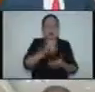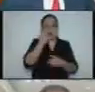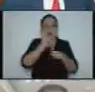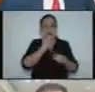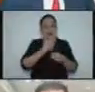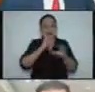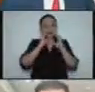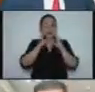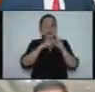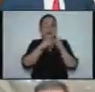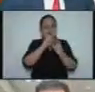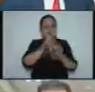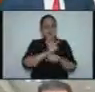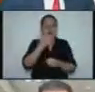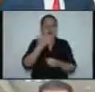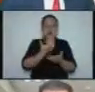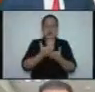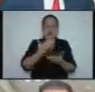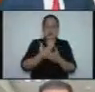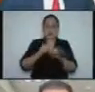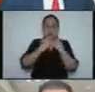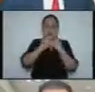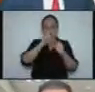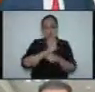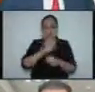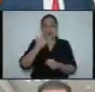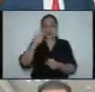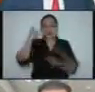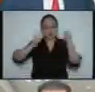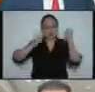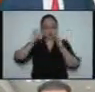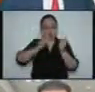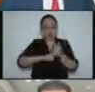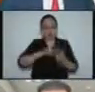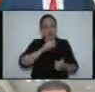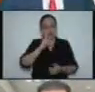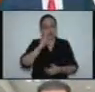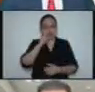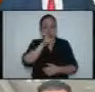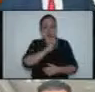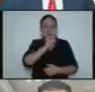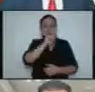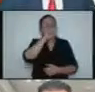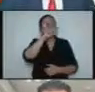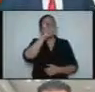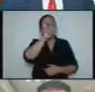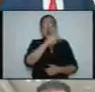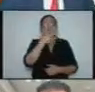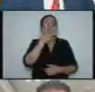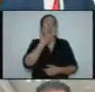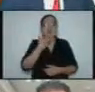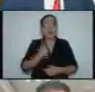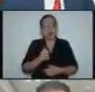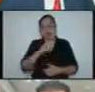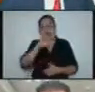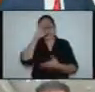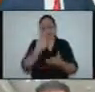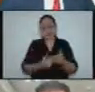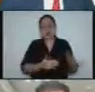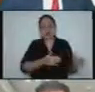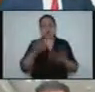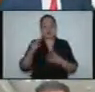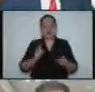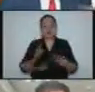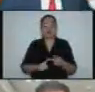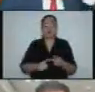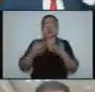Social y de Economía Social y Turismo, todos del Ayuntamiento de Aguascalientes. Segundo, es inexistente el fraude de la